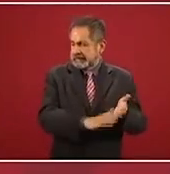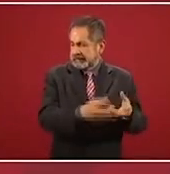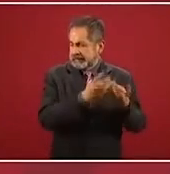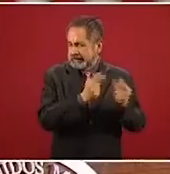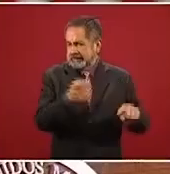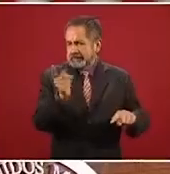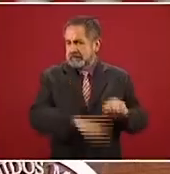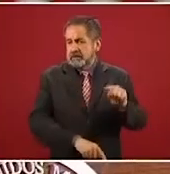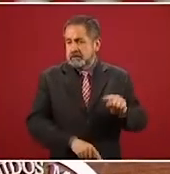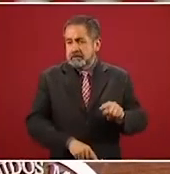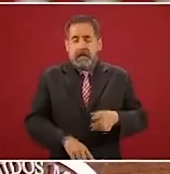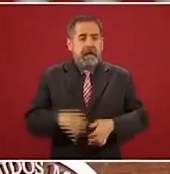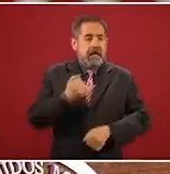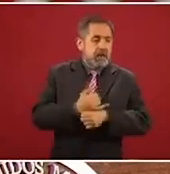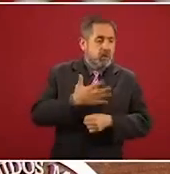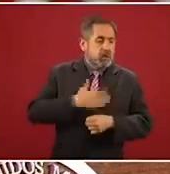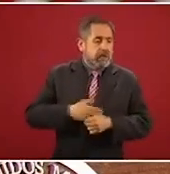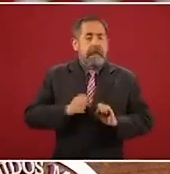la impunidad,